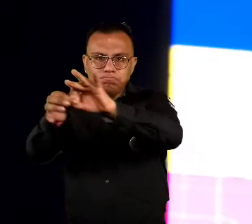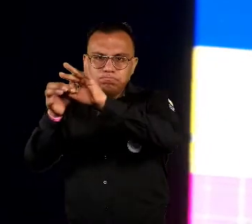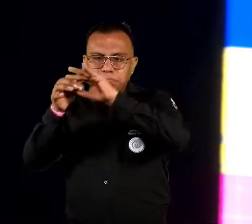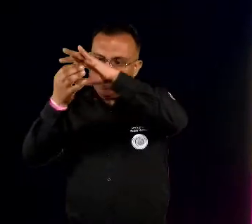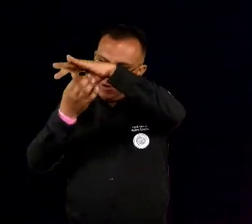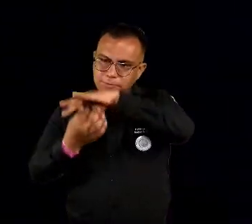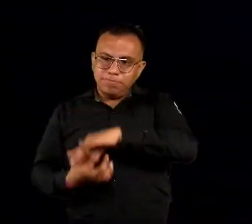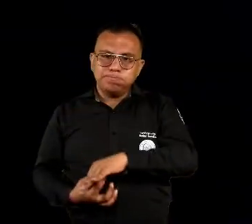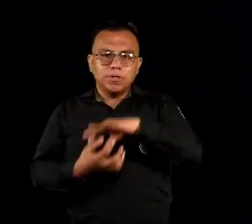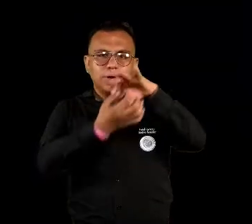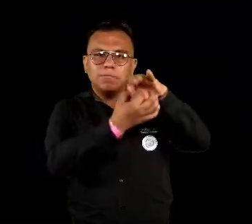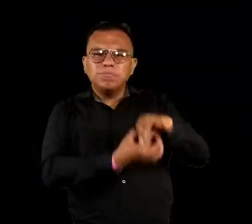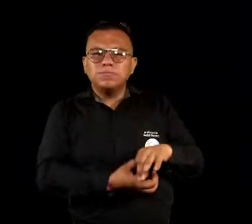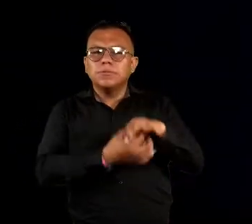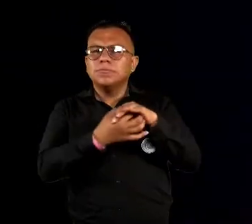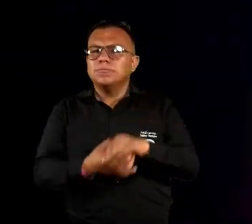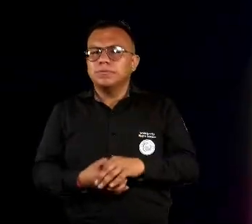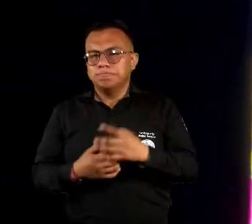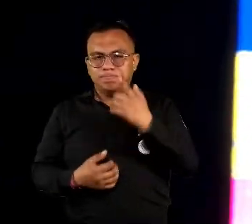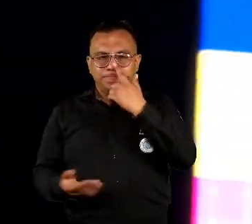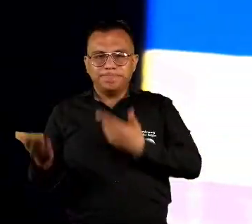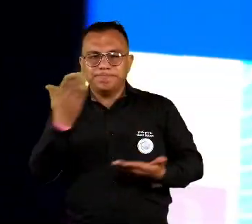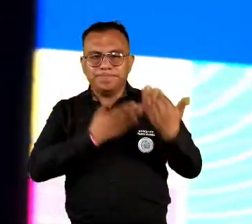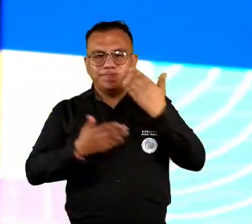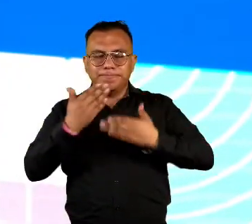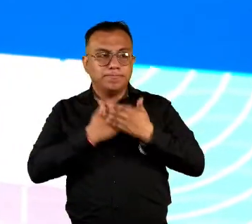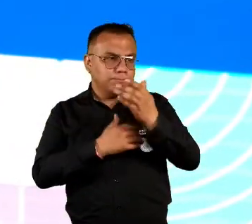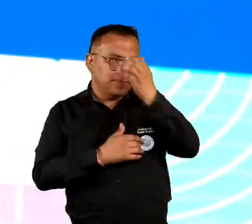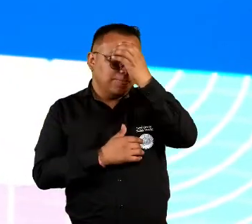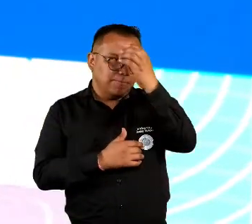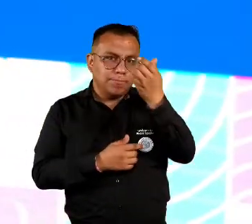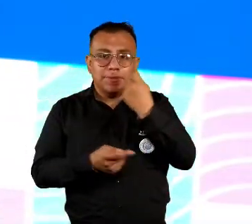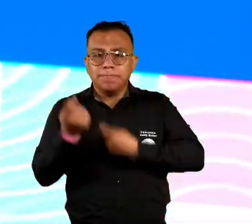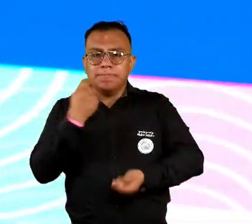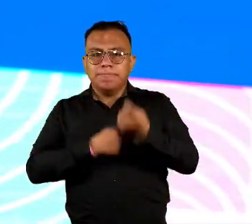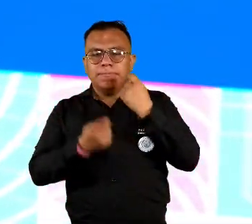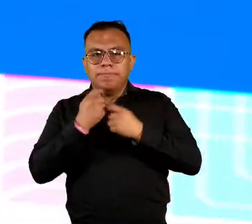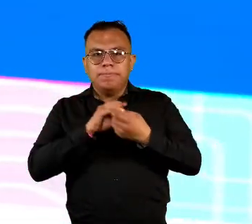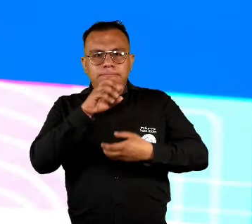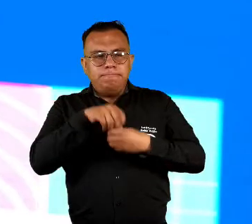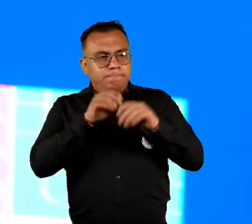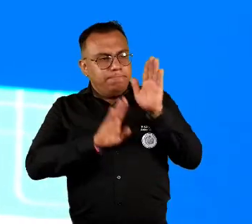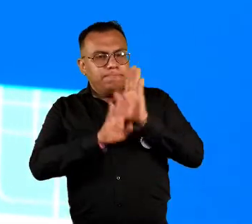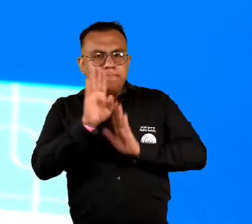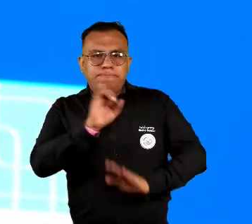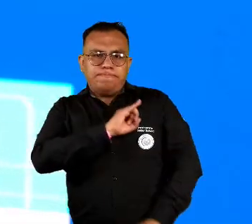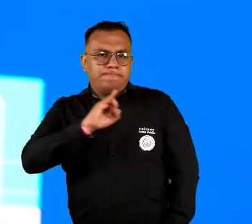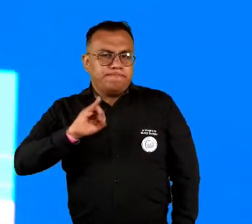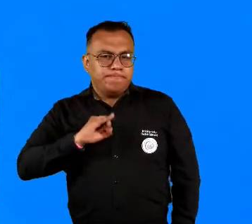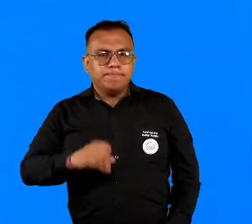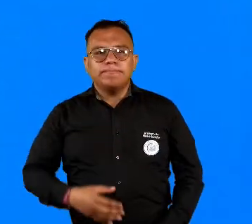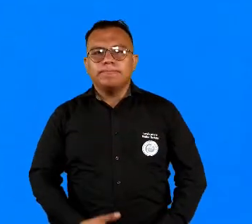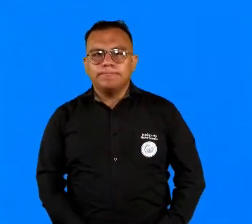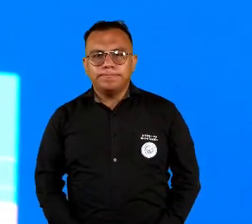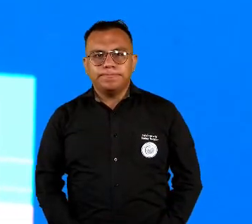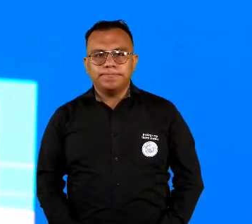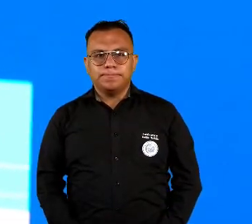base a pruebas de concepto en el mercado de desarrolladores independientes